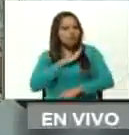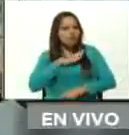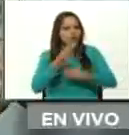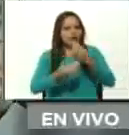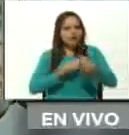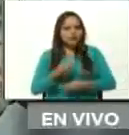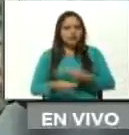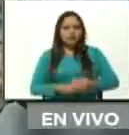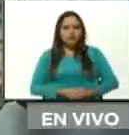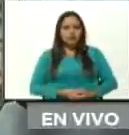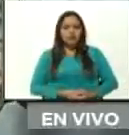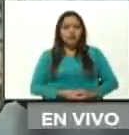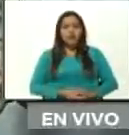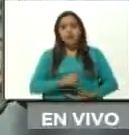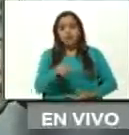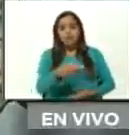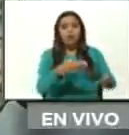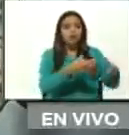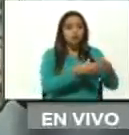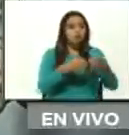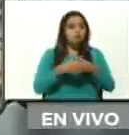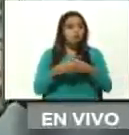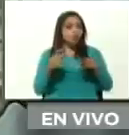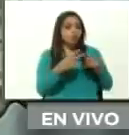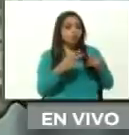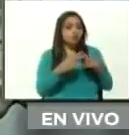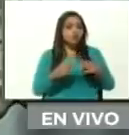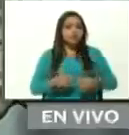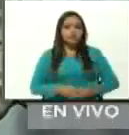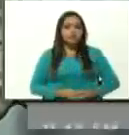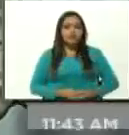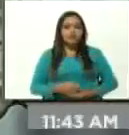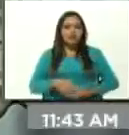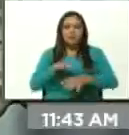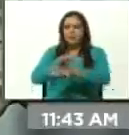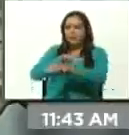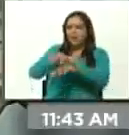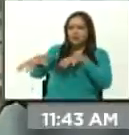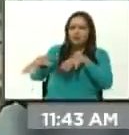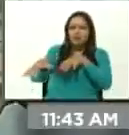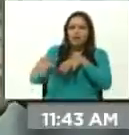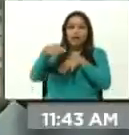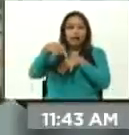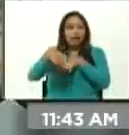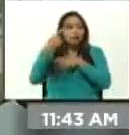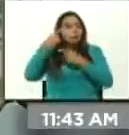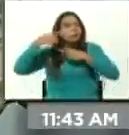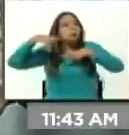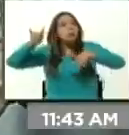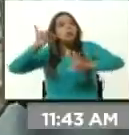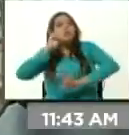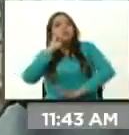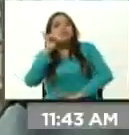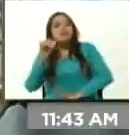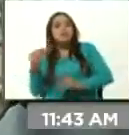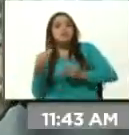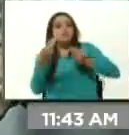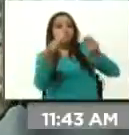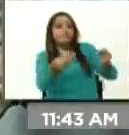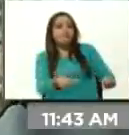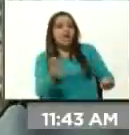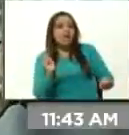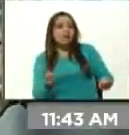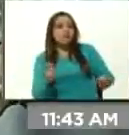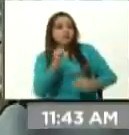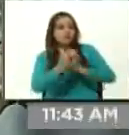las propias fuentes abiertas conocidas, que una gran mayoría de estas supuestas denuncias que llegaron a la